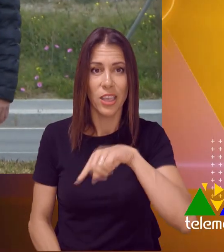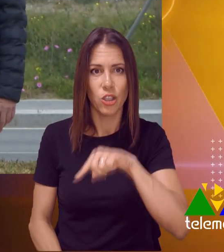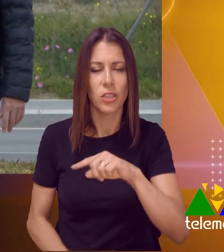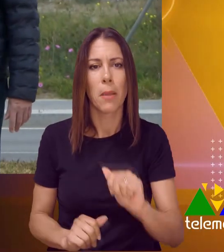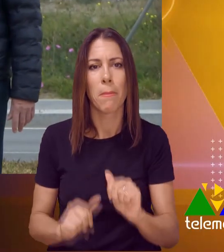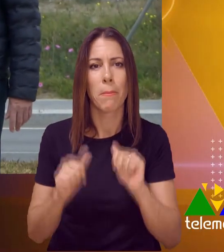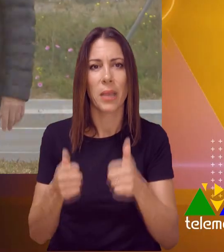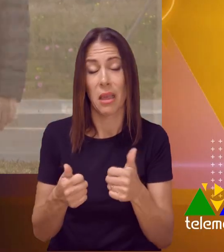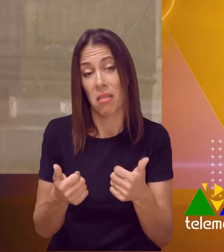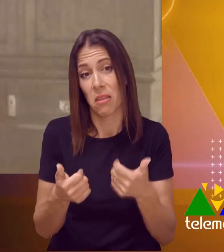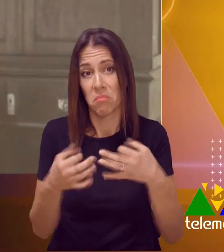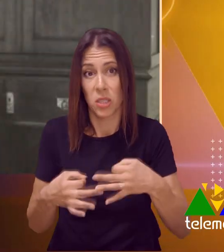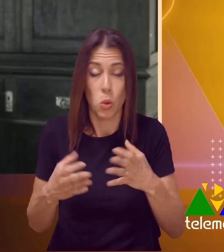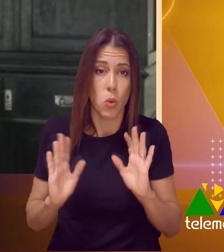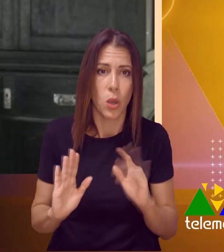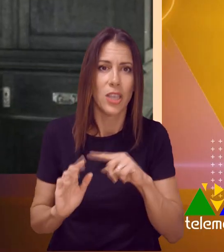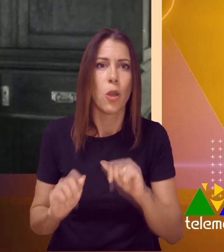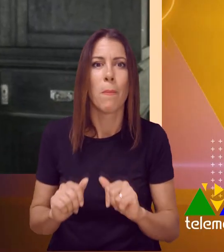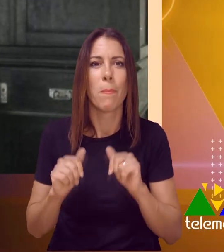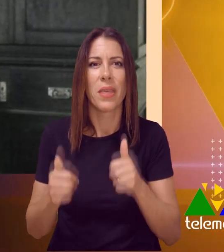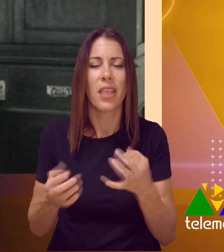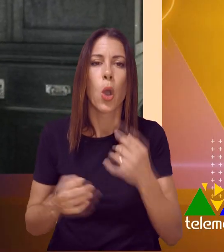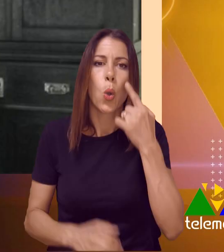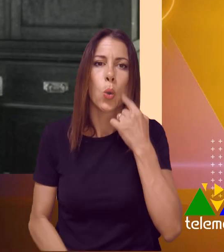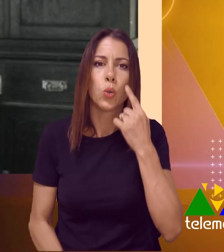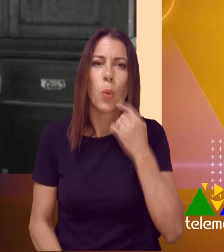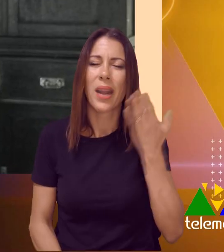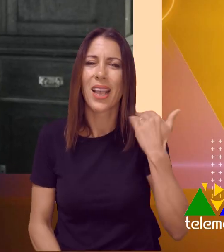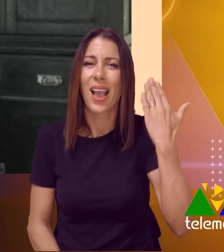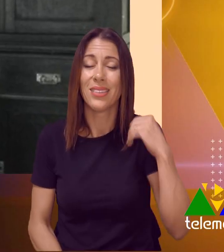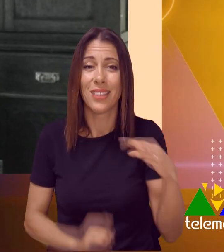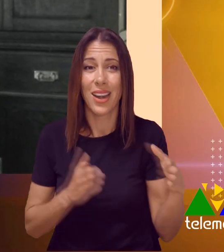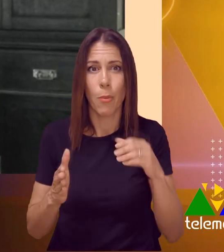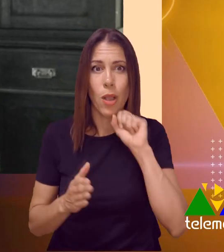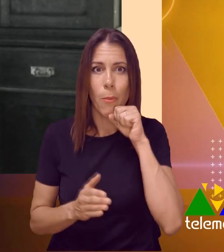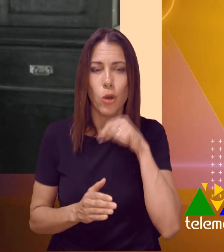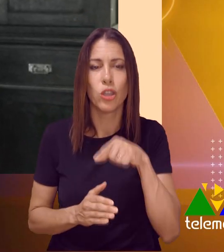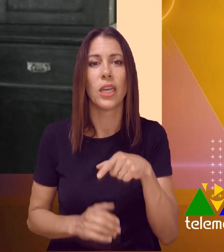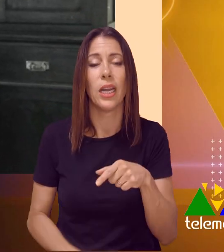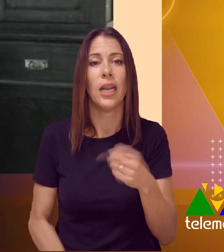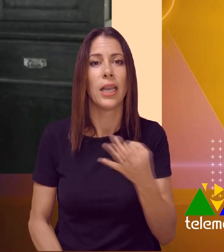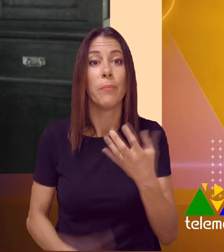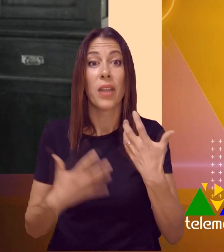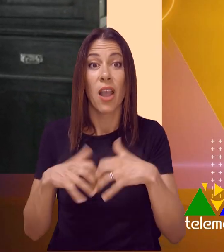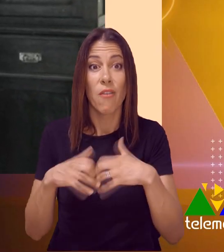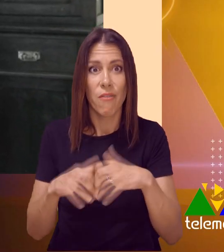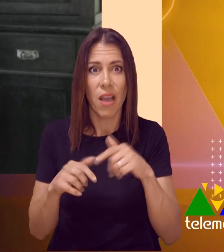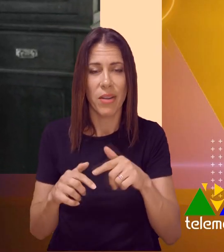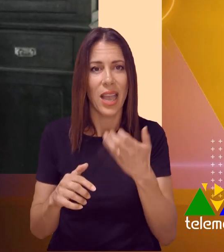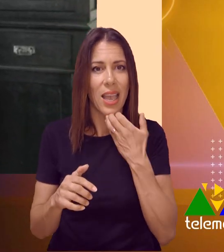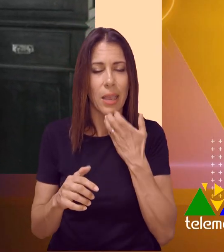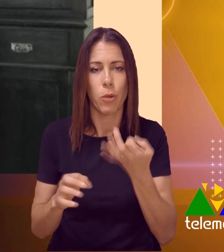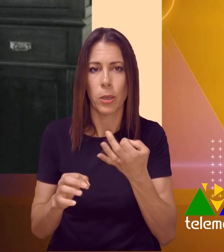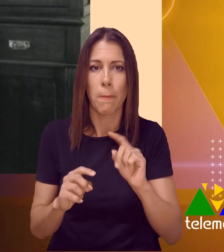introducen, seguramente ellos los que introducen esa costumbre que había en Motril en aquella época de que la fábrica adelantaba el